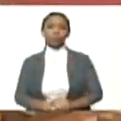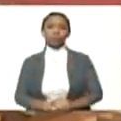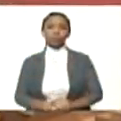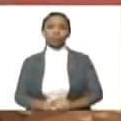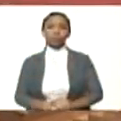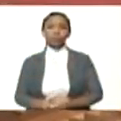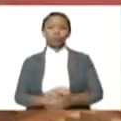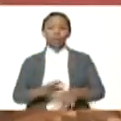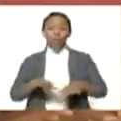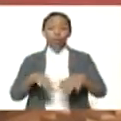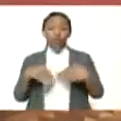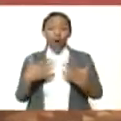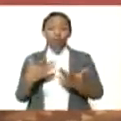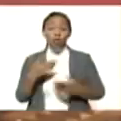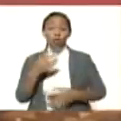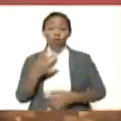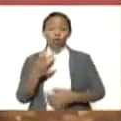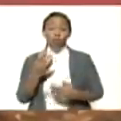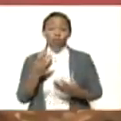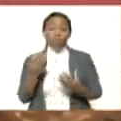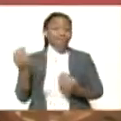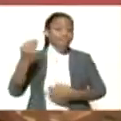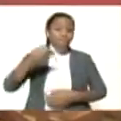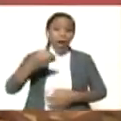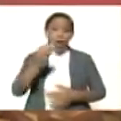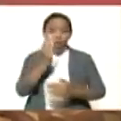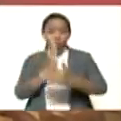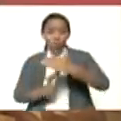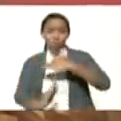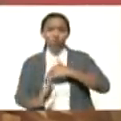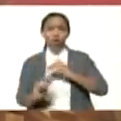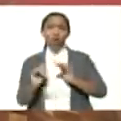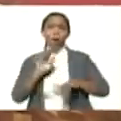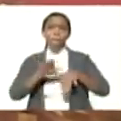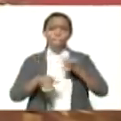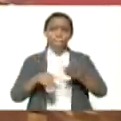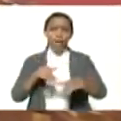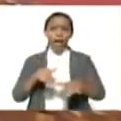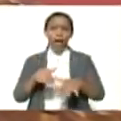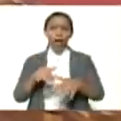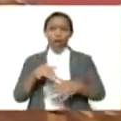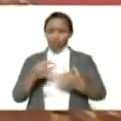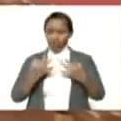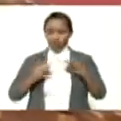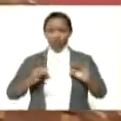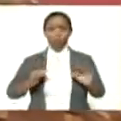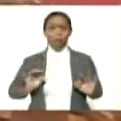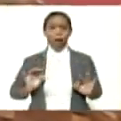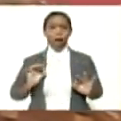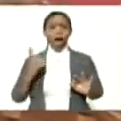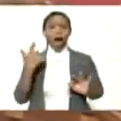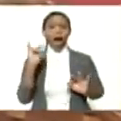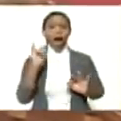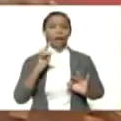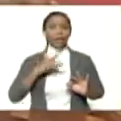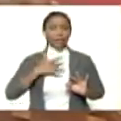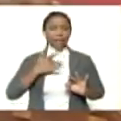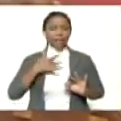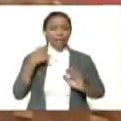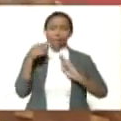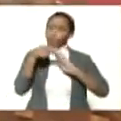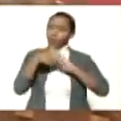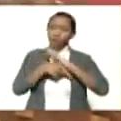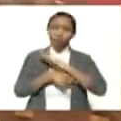Y cuando los más humildes, los de a pie, los sencillos, son capaces de sentir en